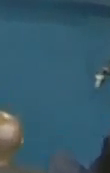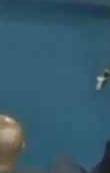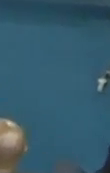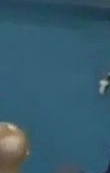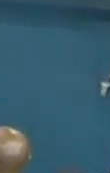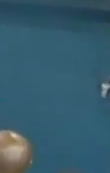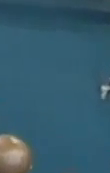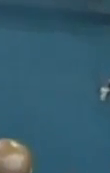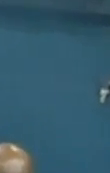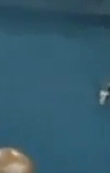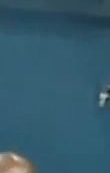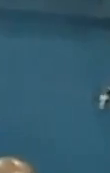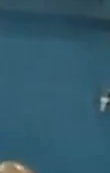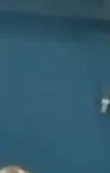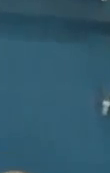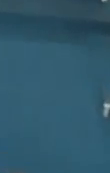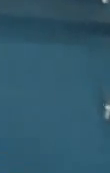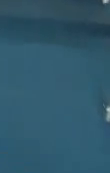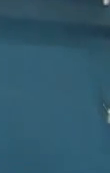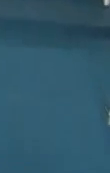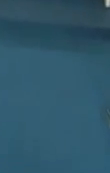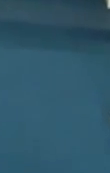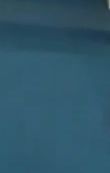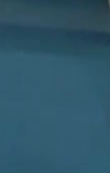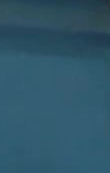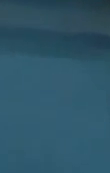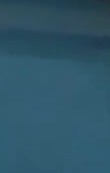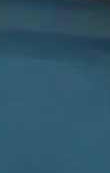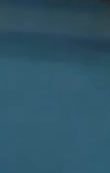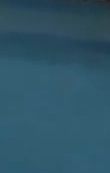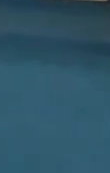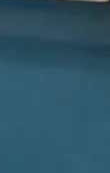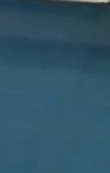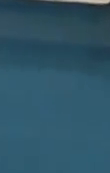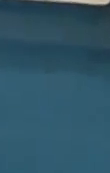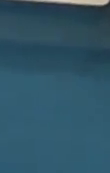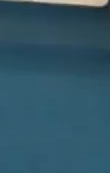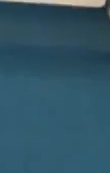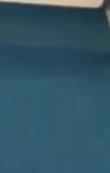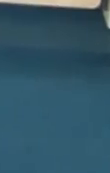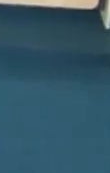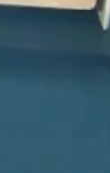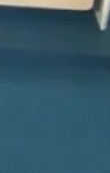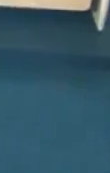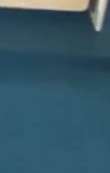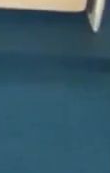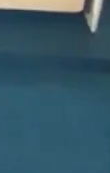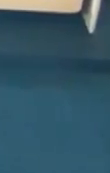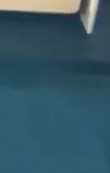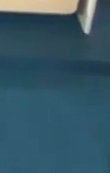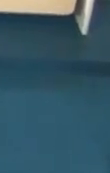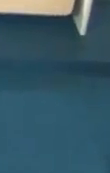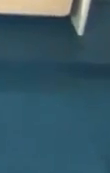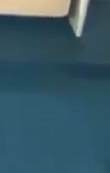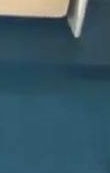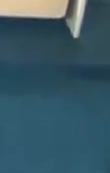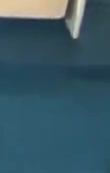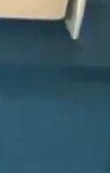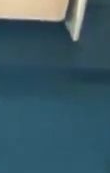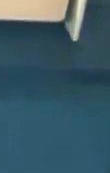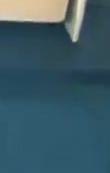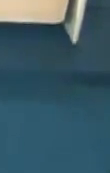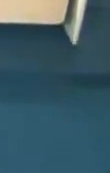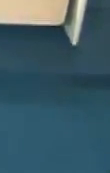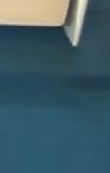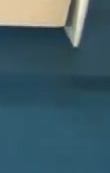Guinea-Bissau, excelentísimo señor Umaro Sissoko Embaló. Acto que se lleva a cabo en el Salón Simón Bolívar. Por el gobierno de la